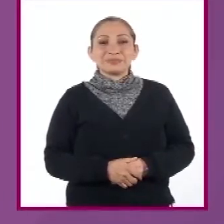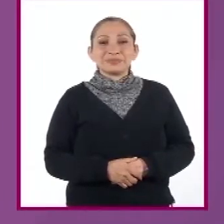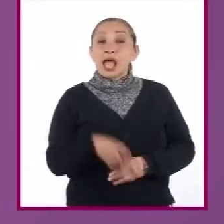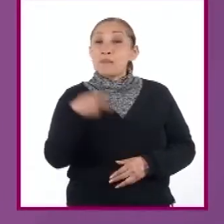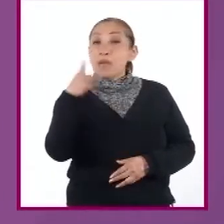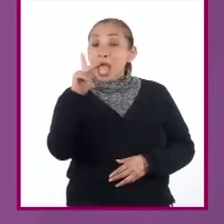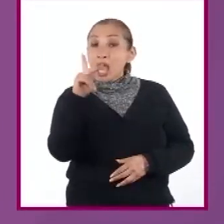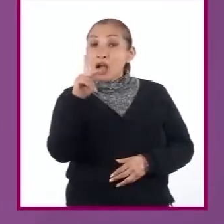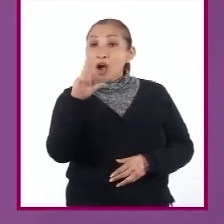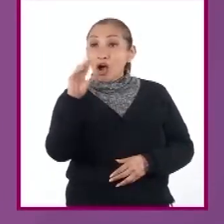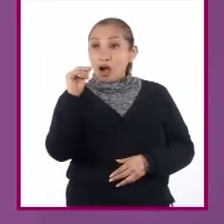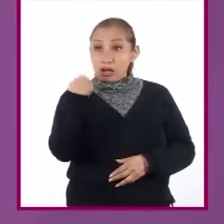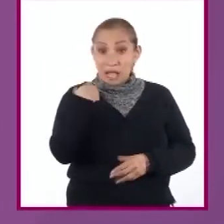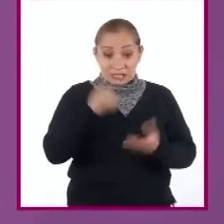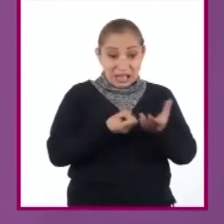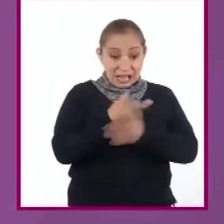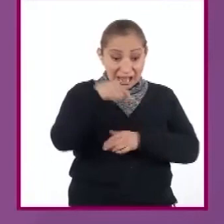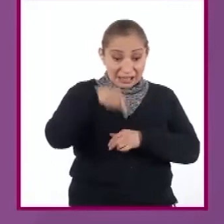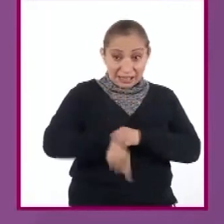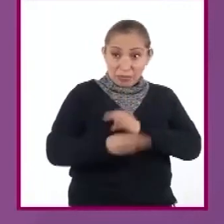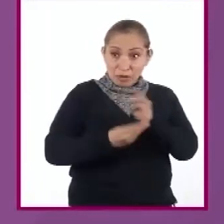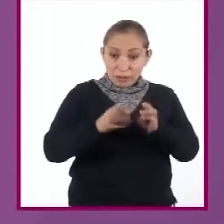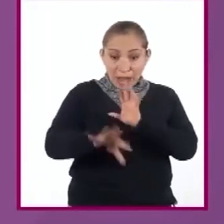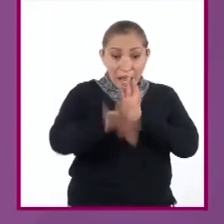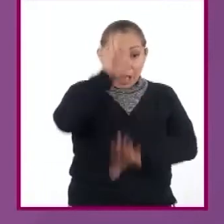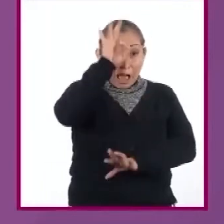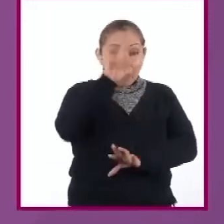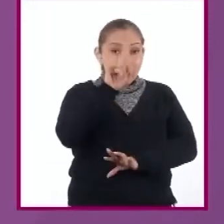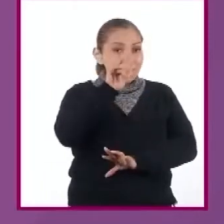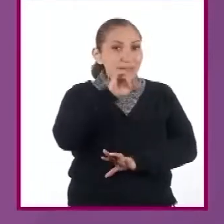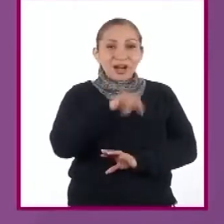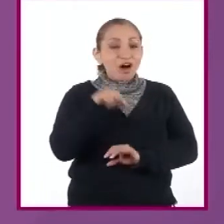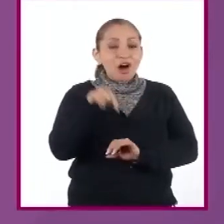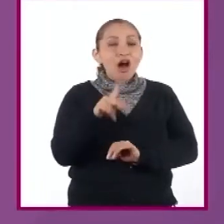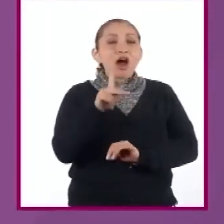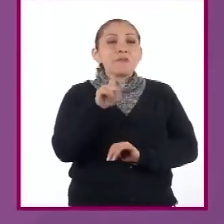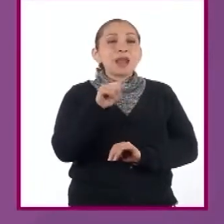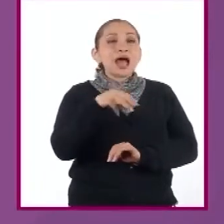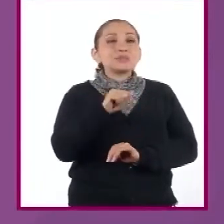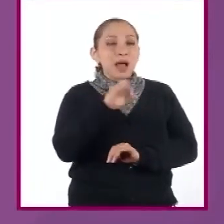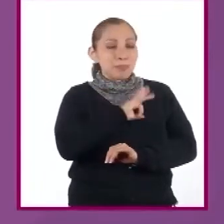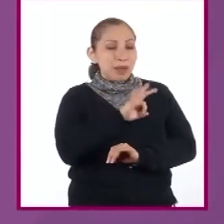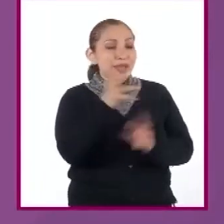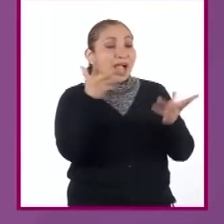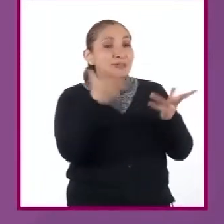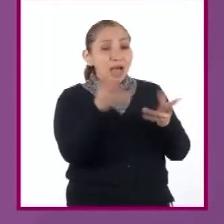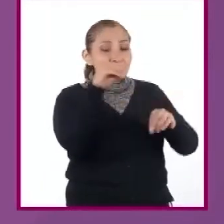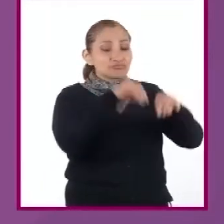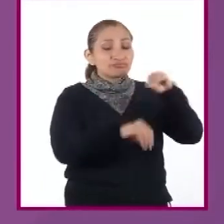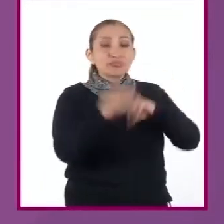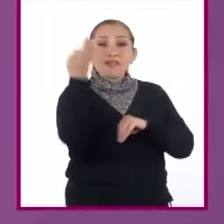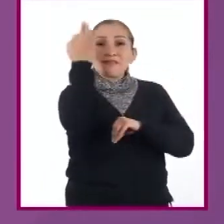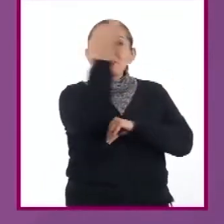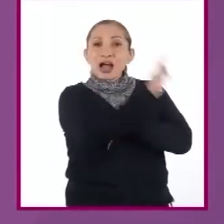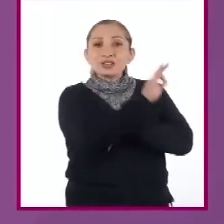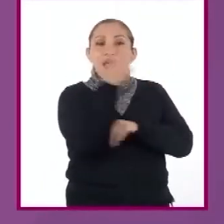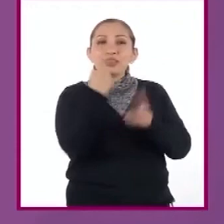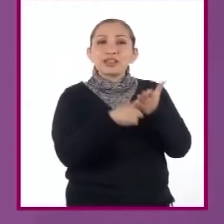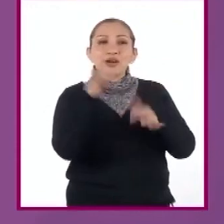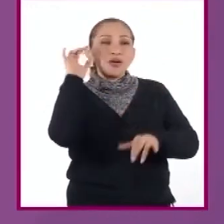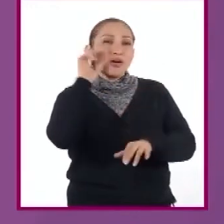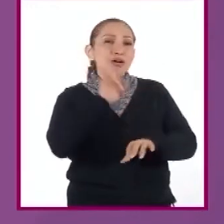Pero no necesitamos salir de nuestro planeta para encontrar plasma. El plasma se puede producir de manera artificial en un